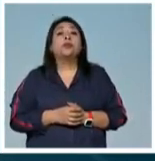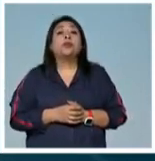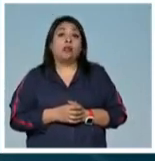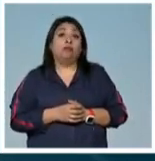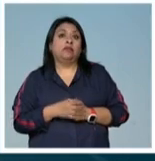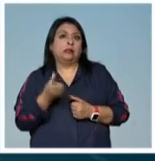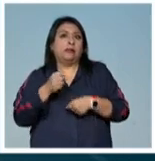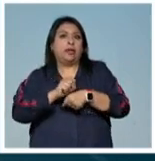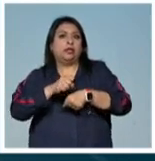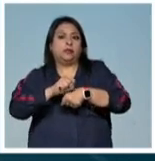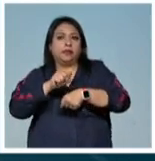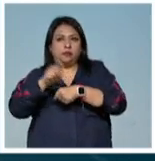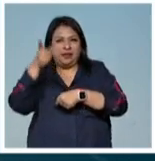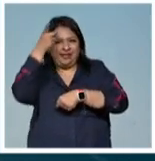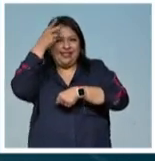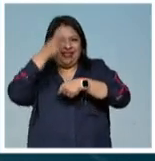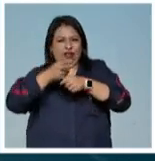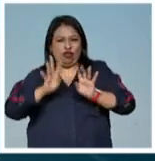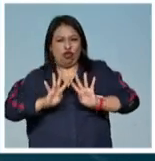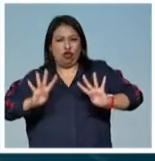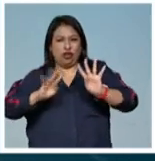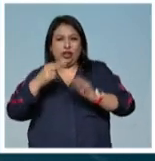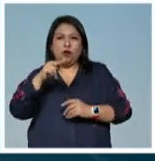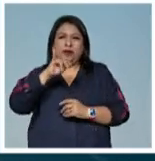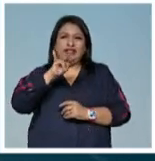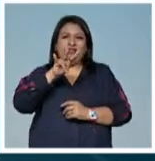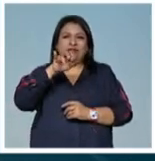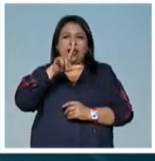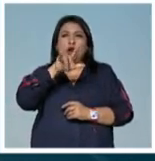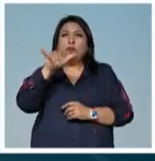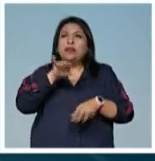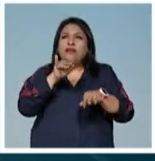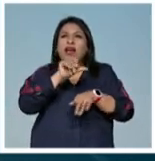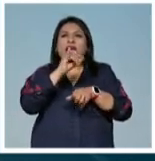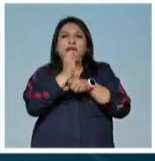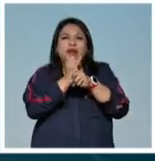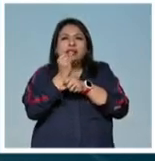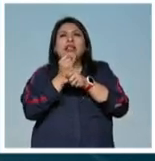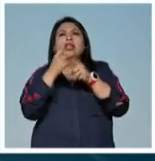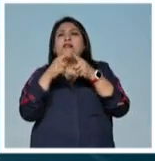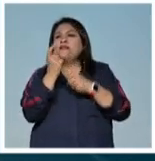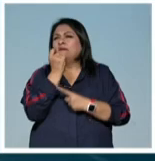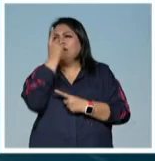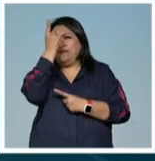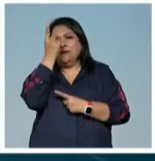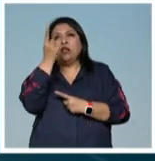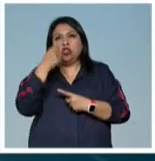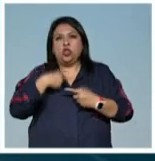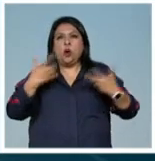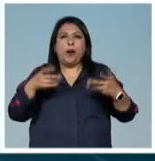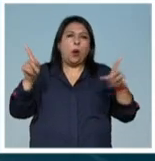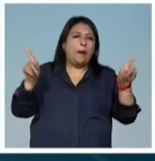Durante varias semanas, el director de orquesta, Iván López, trabaja en investigación de los compositores que interpretará.